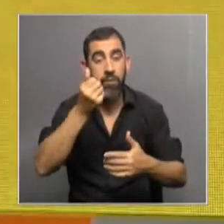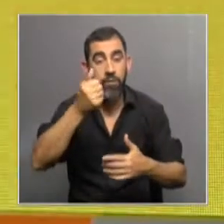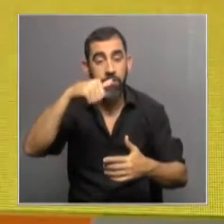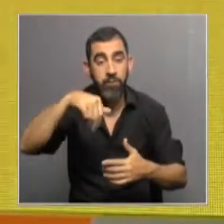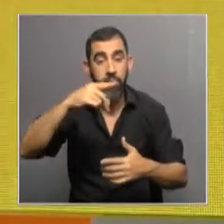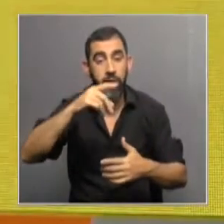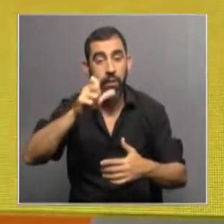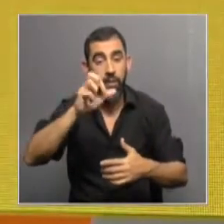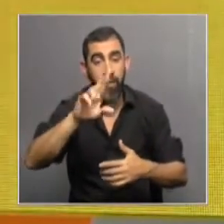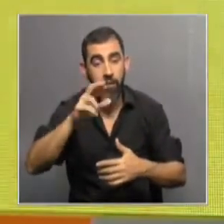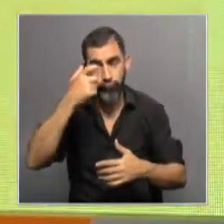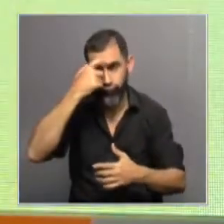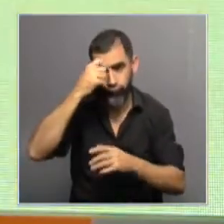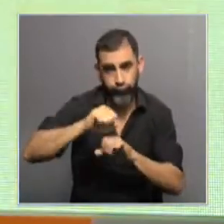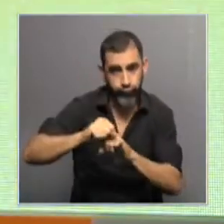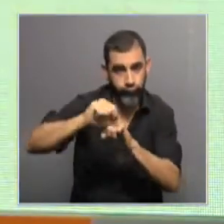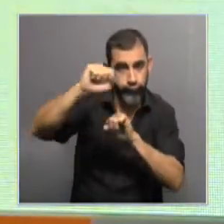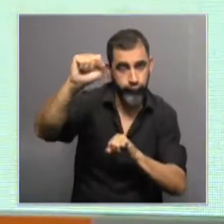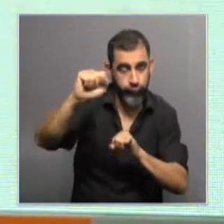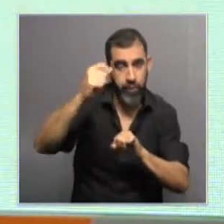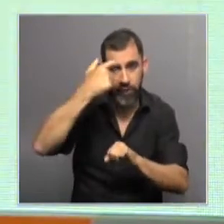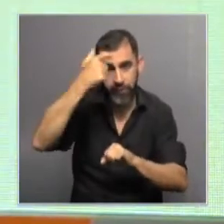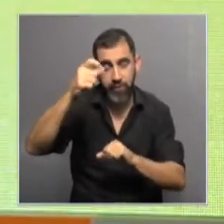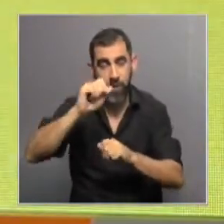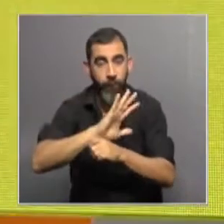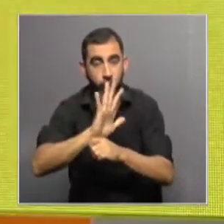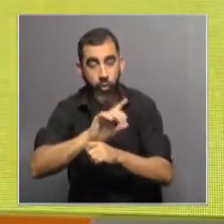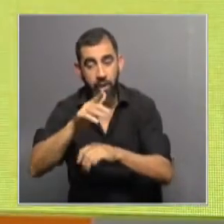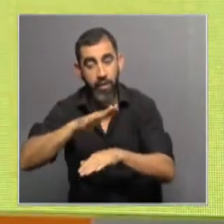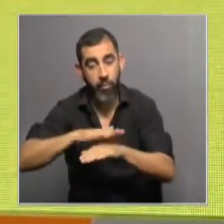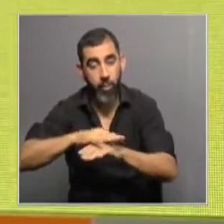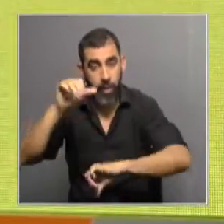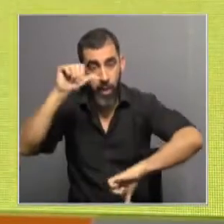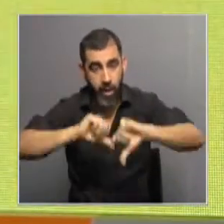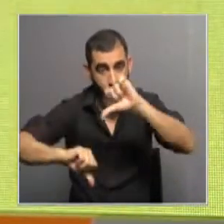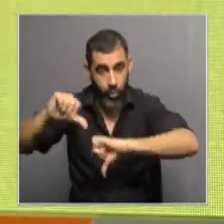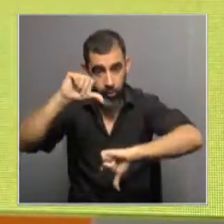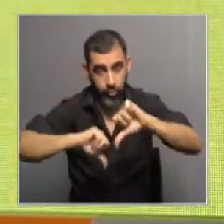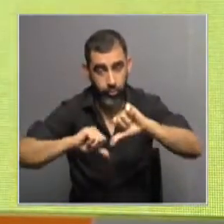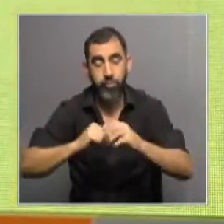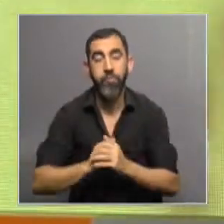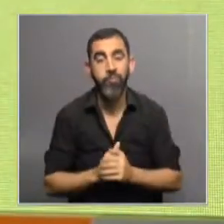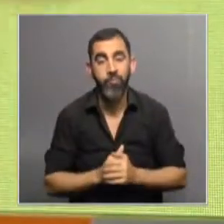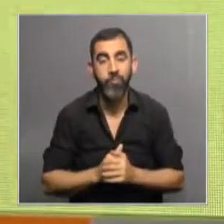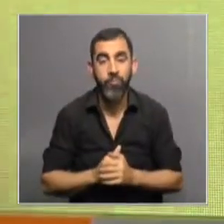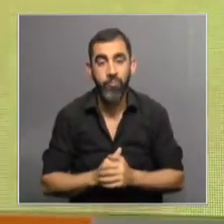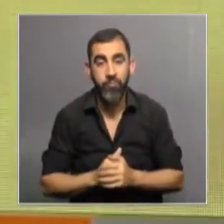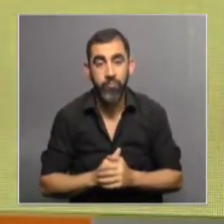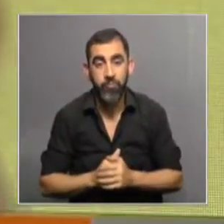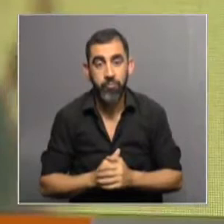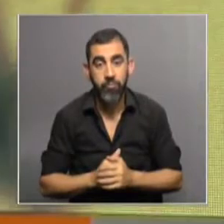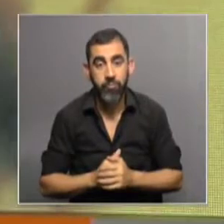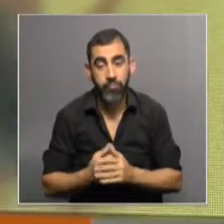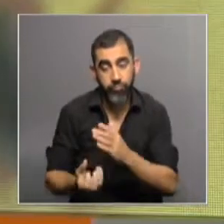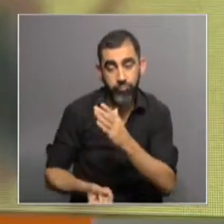es magíster en ciencias biológicas es la encargada de este laboratorio de este registro nacional de huellas genéticas que